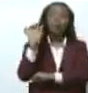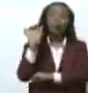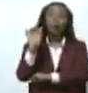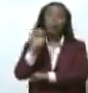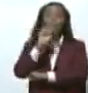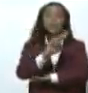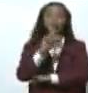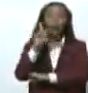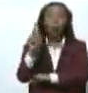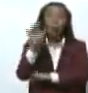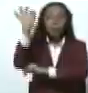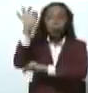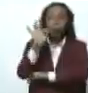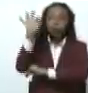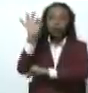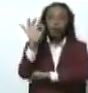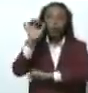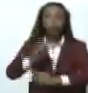90.21%